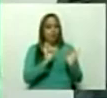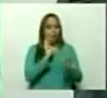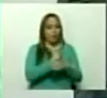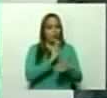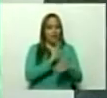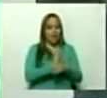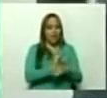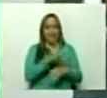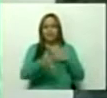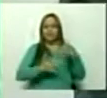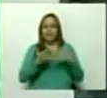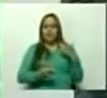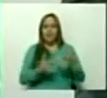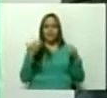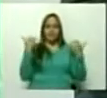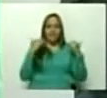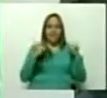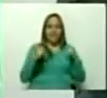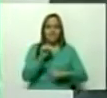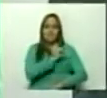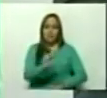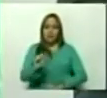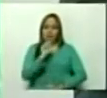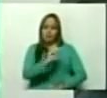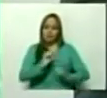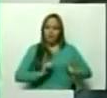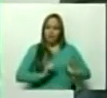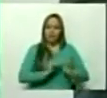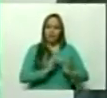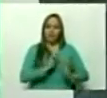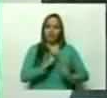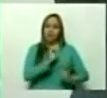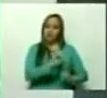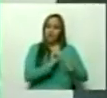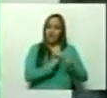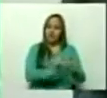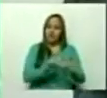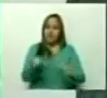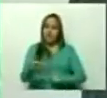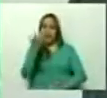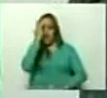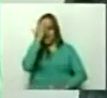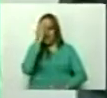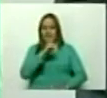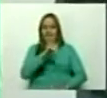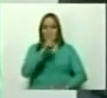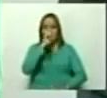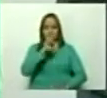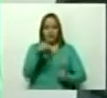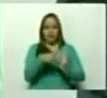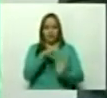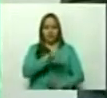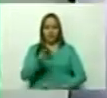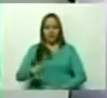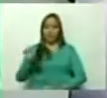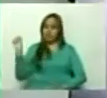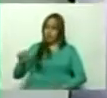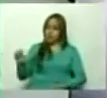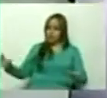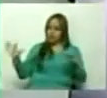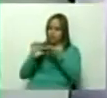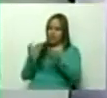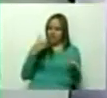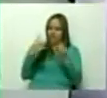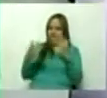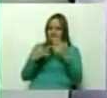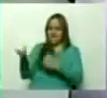caso, festividades, no solamente en el marco de la Semana de Punto Fijo, sino de los carnavales, claro, turísticos Carirubana 2022. Sí, porque se une feria y